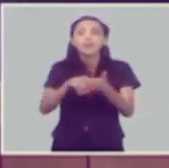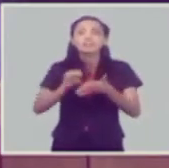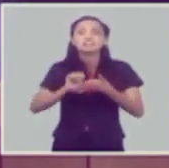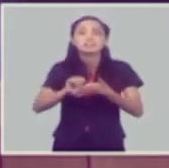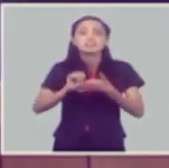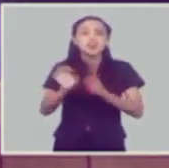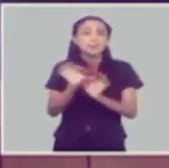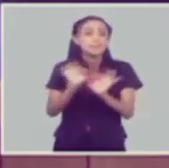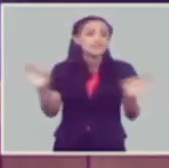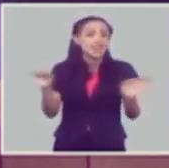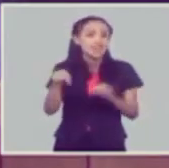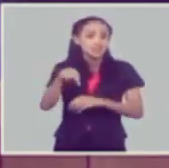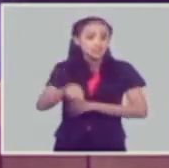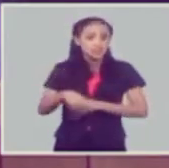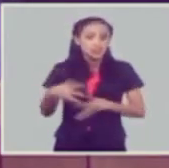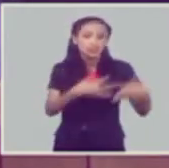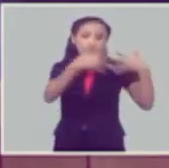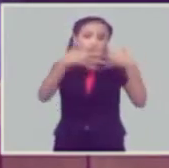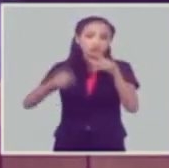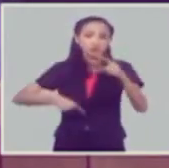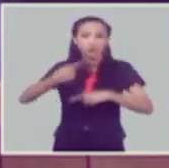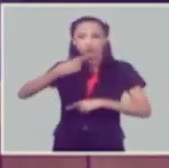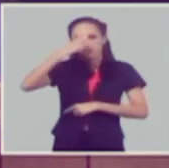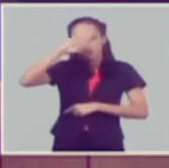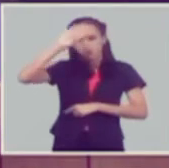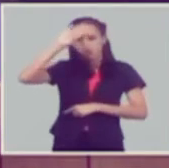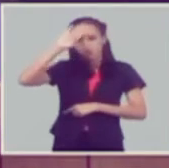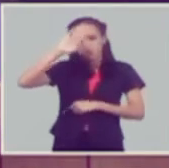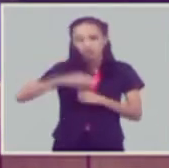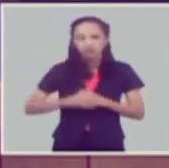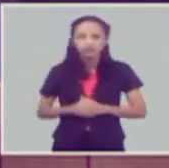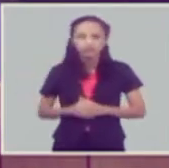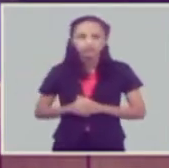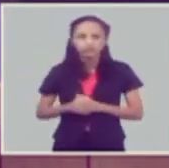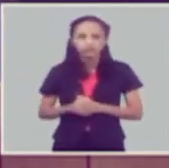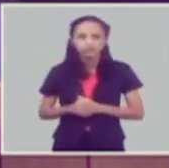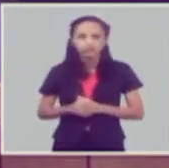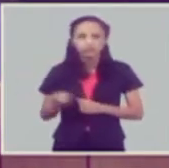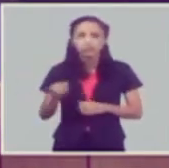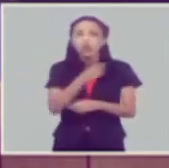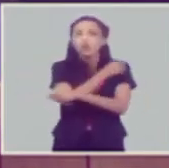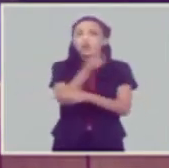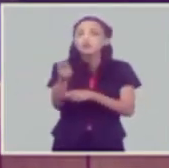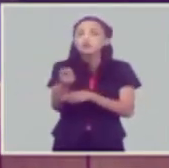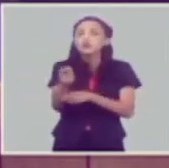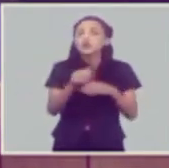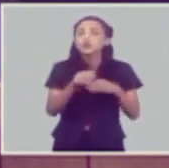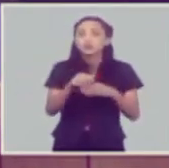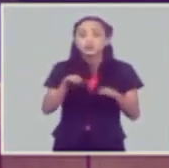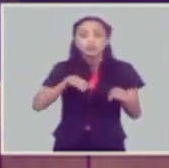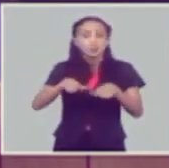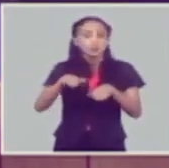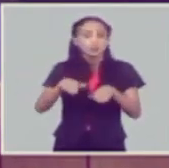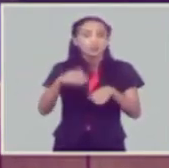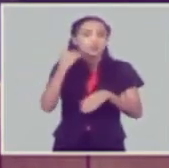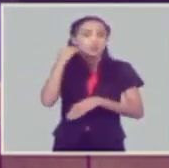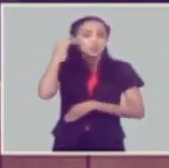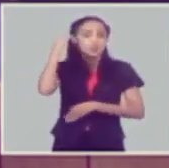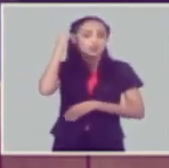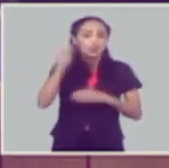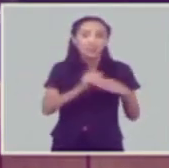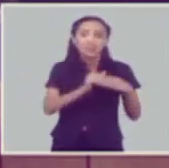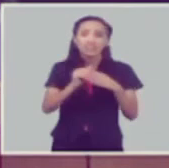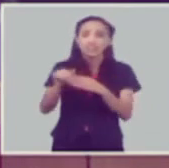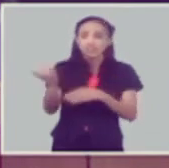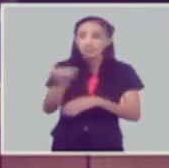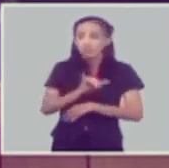especiales norteamericanos contra la revolución. El producto de los cursos de formación de liderazgo de la NEC y la USAID, la